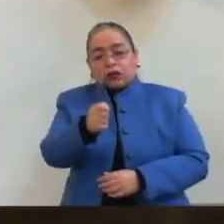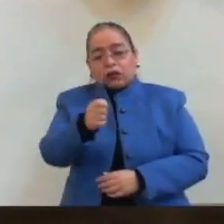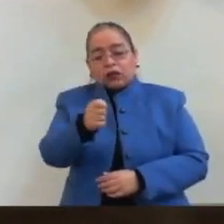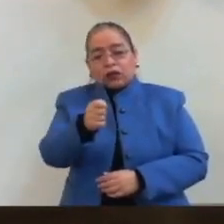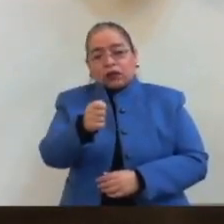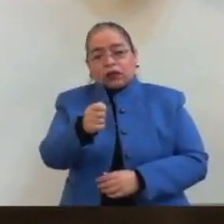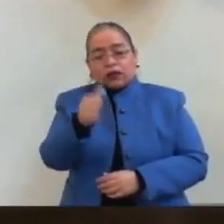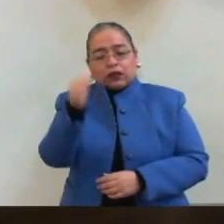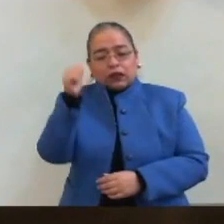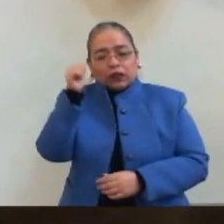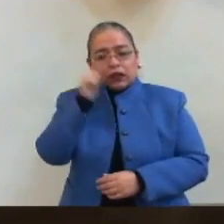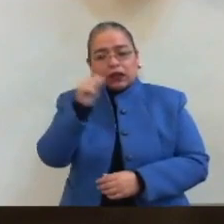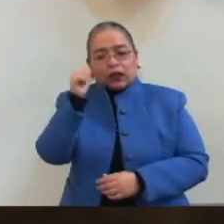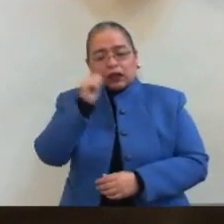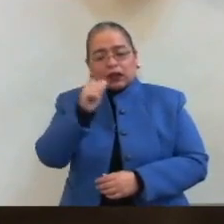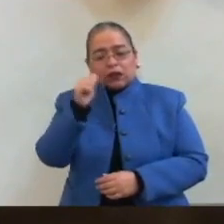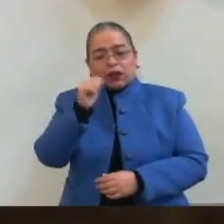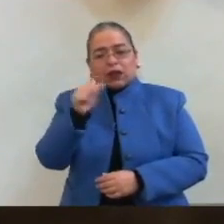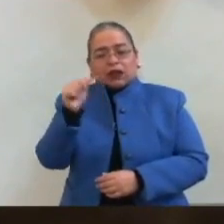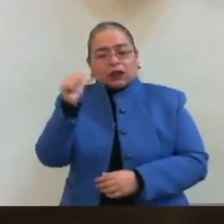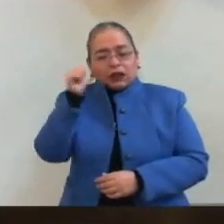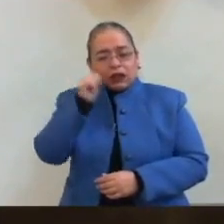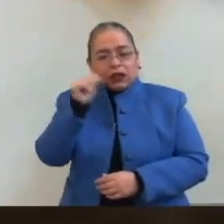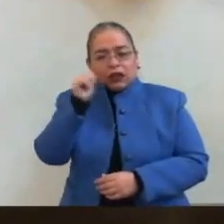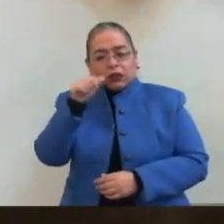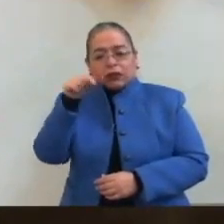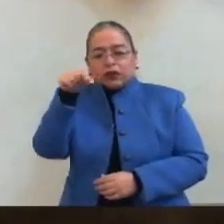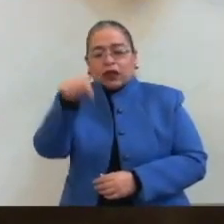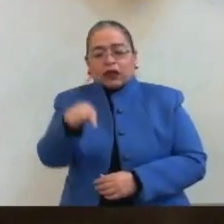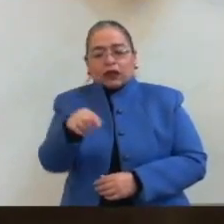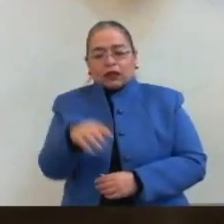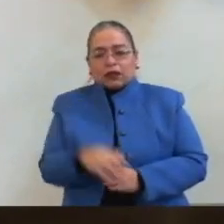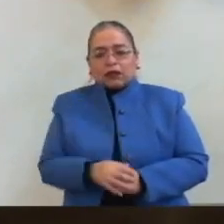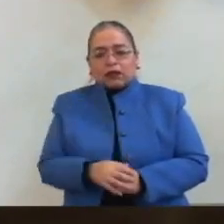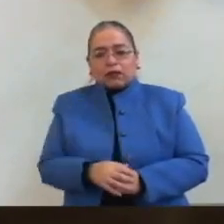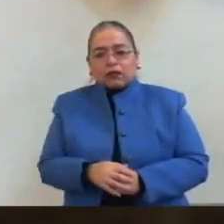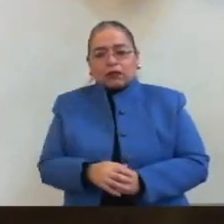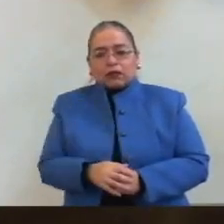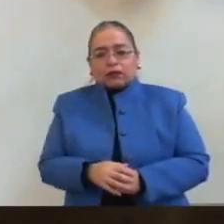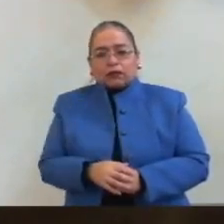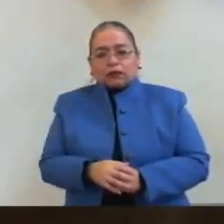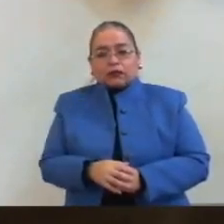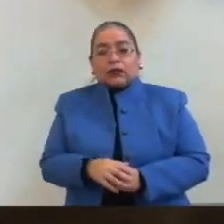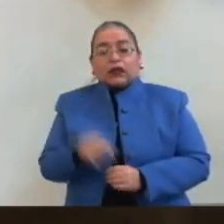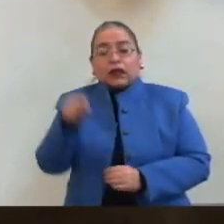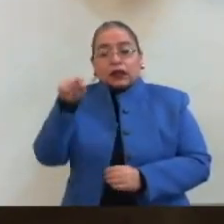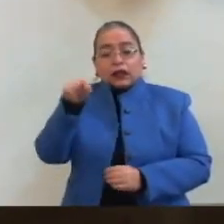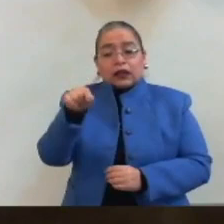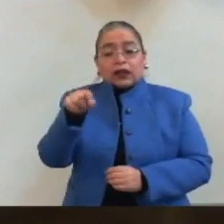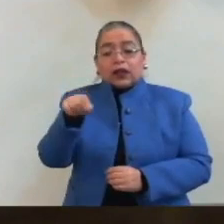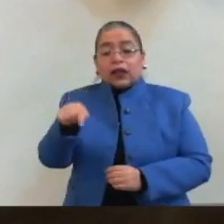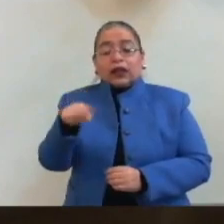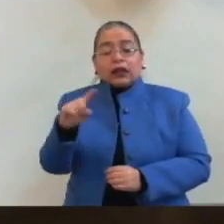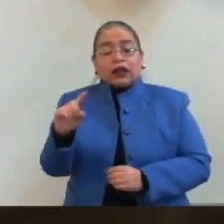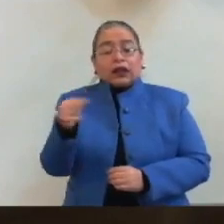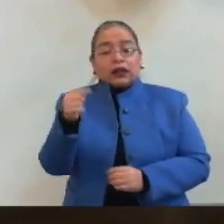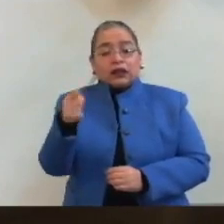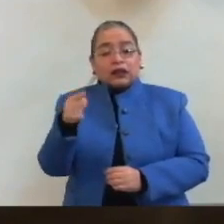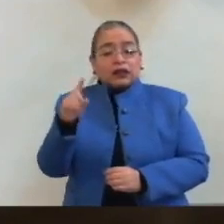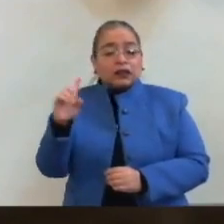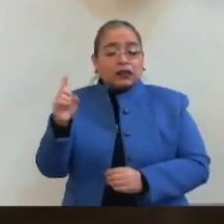está siempre ahí el que es que era y qué será